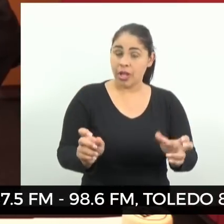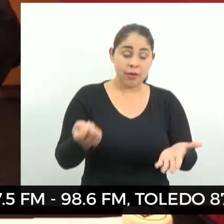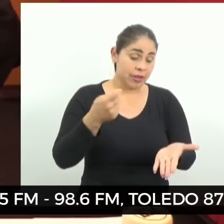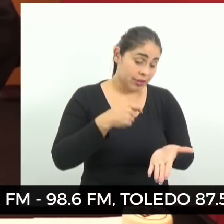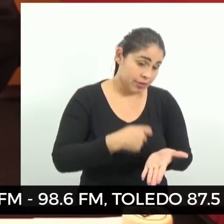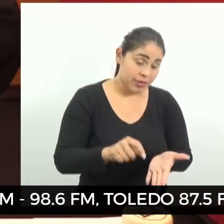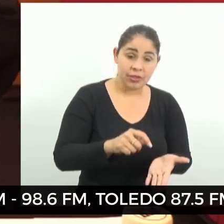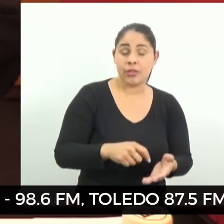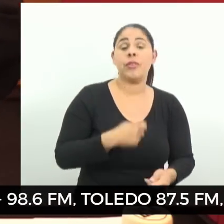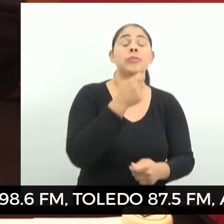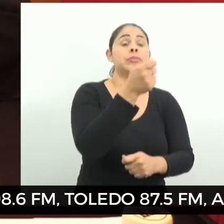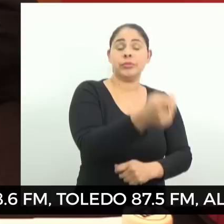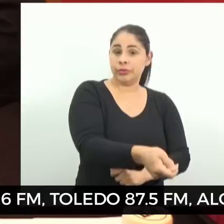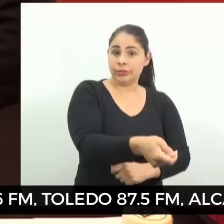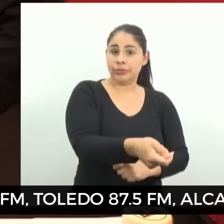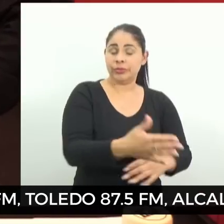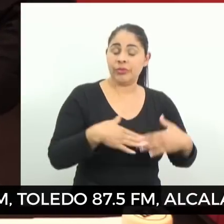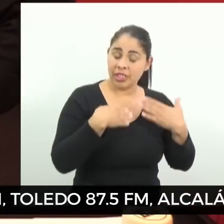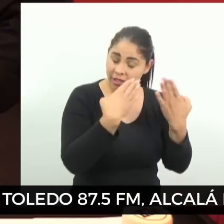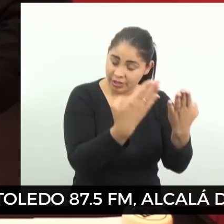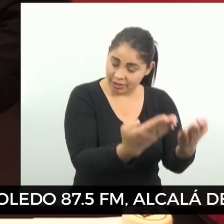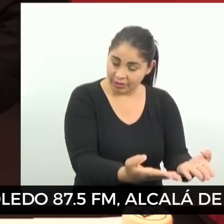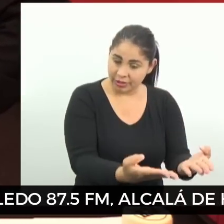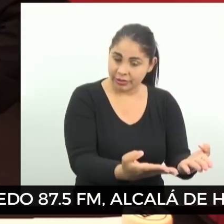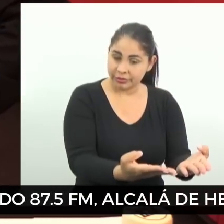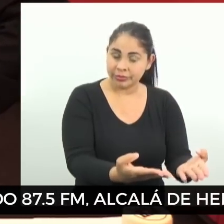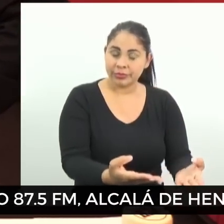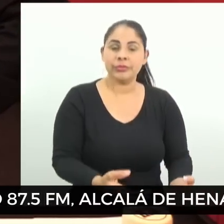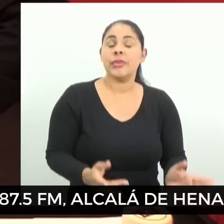dedicatoria. Porque oye lo que dice Jesucristo